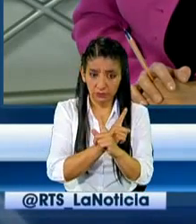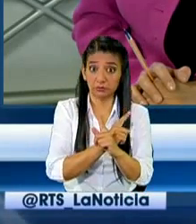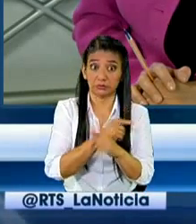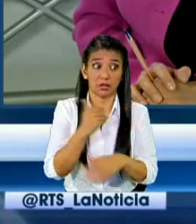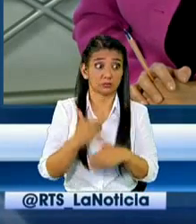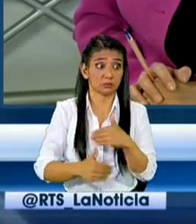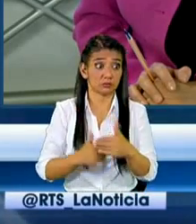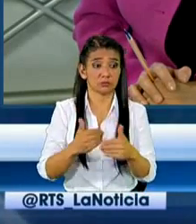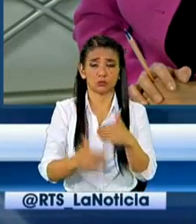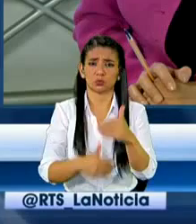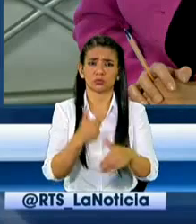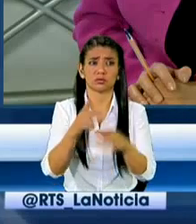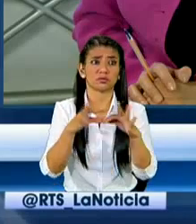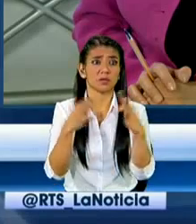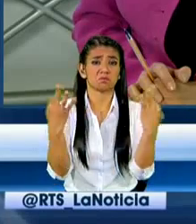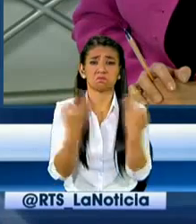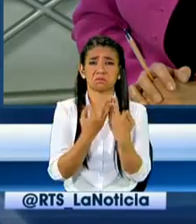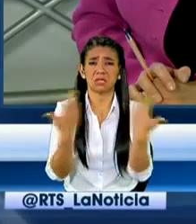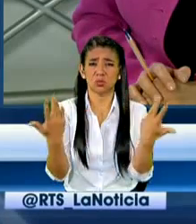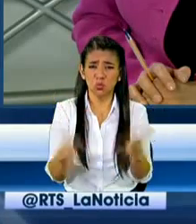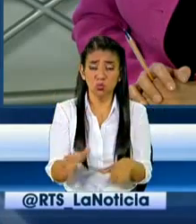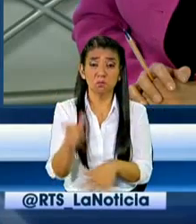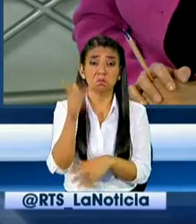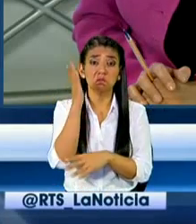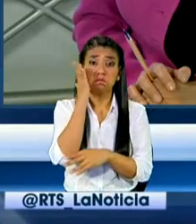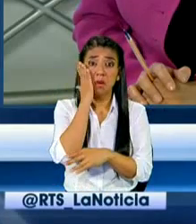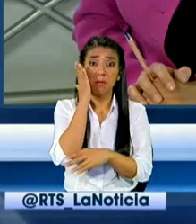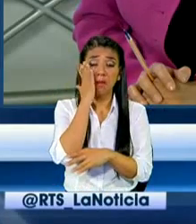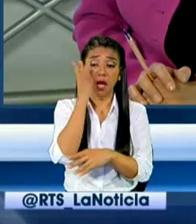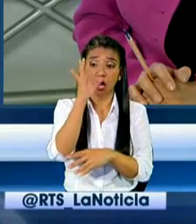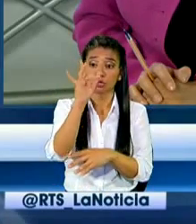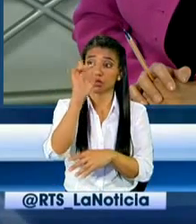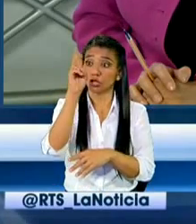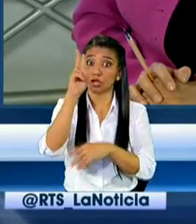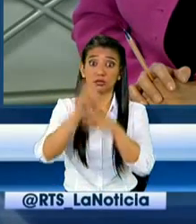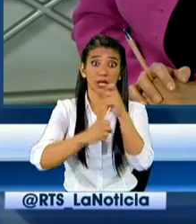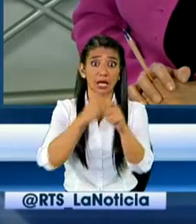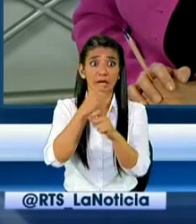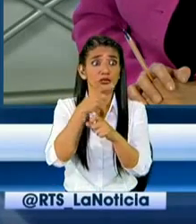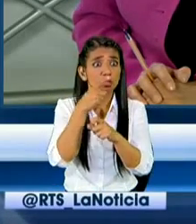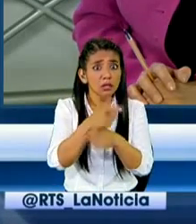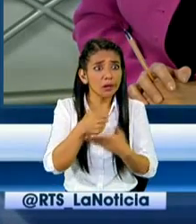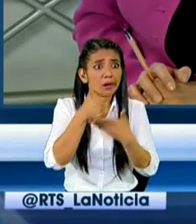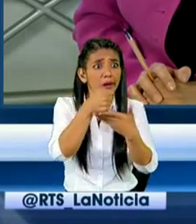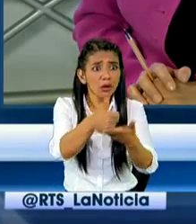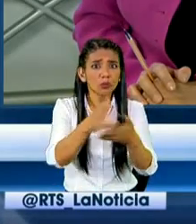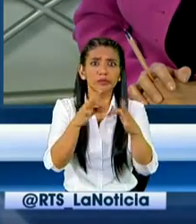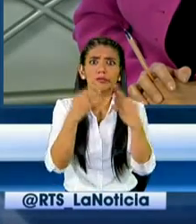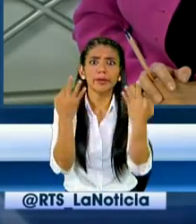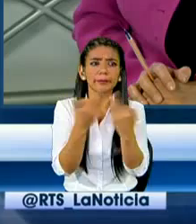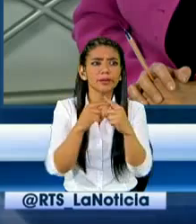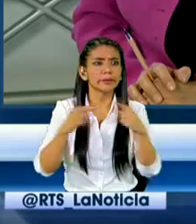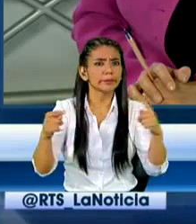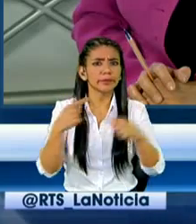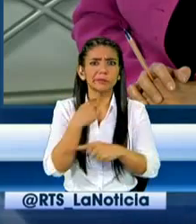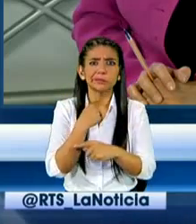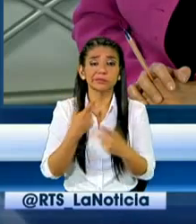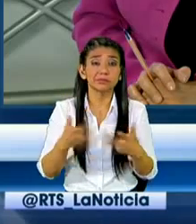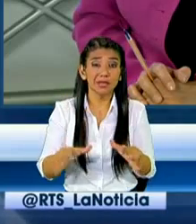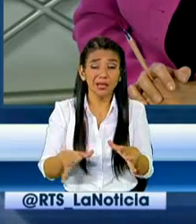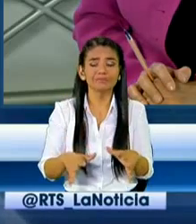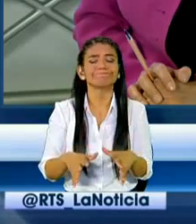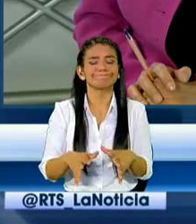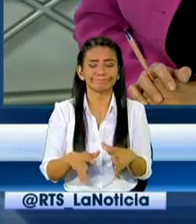eso, el drama de la familia con una madre de 82 años, él era el sostén de la casa y realmente las condiciones de vida